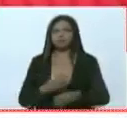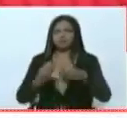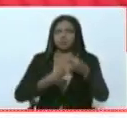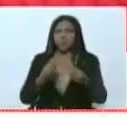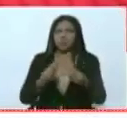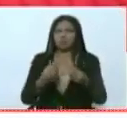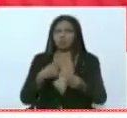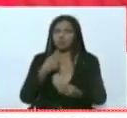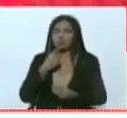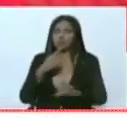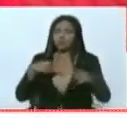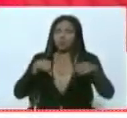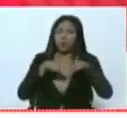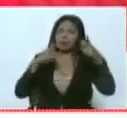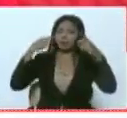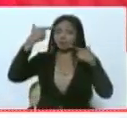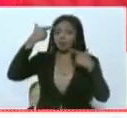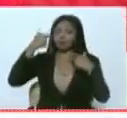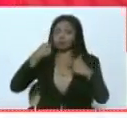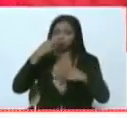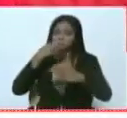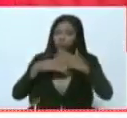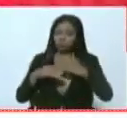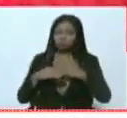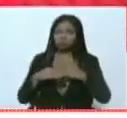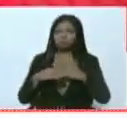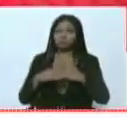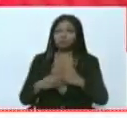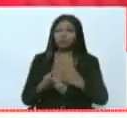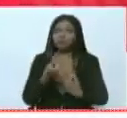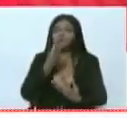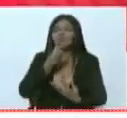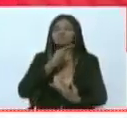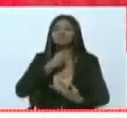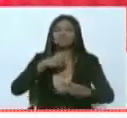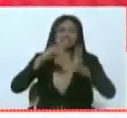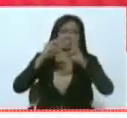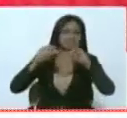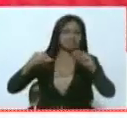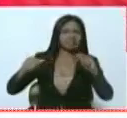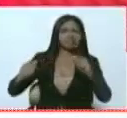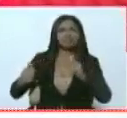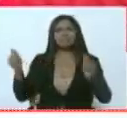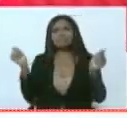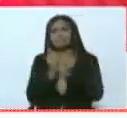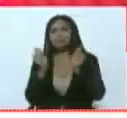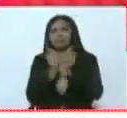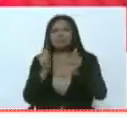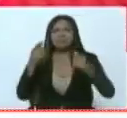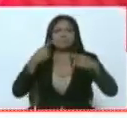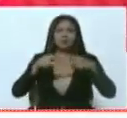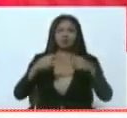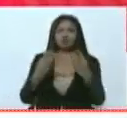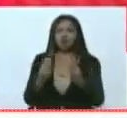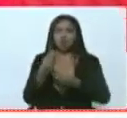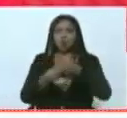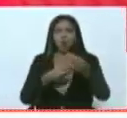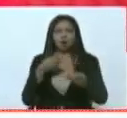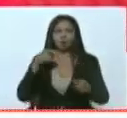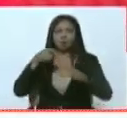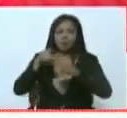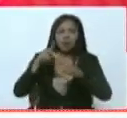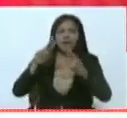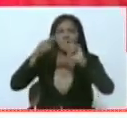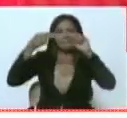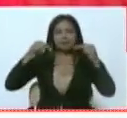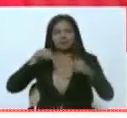Yo digo, como decía el comandante Chávez, trago arena, trago piedras, pero todo lo hago por la paz